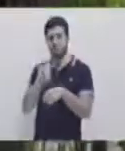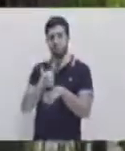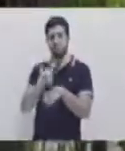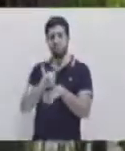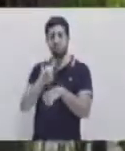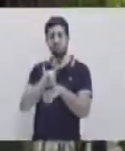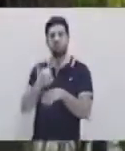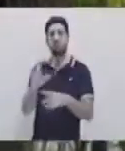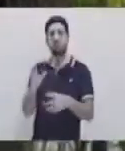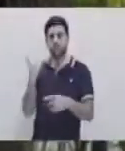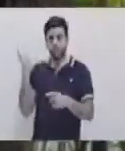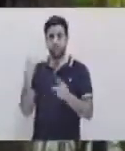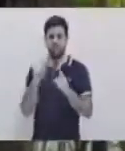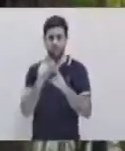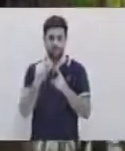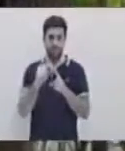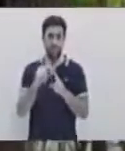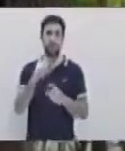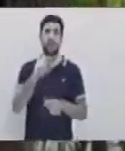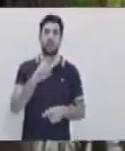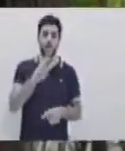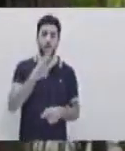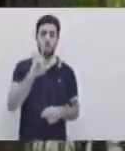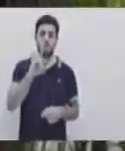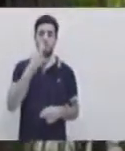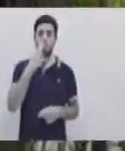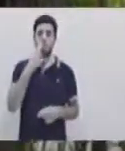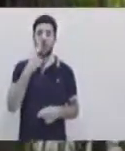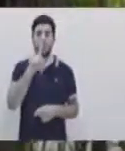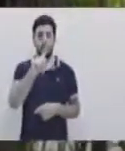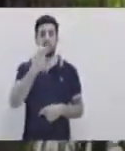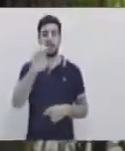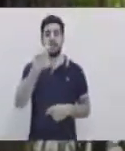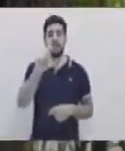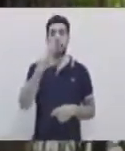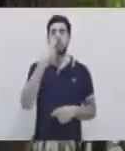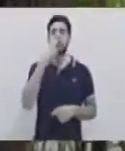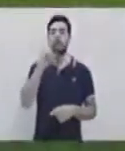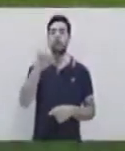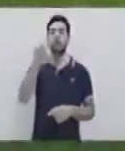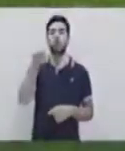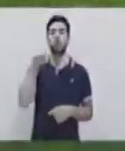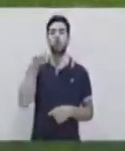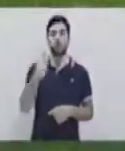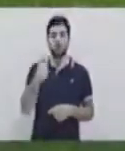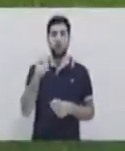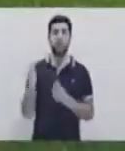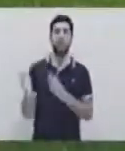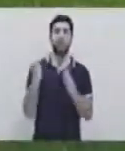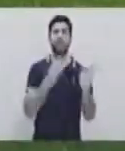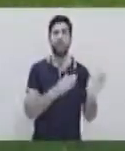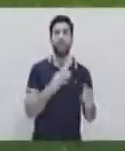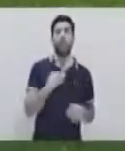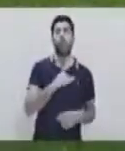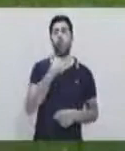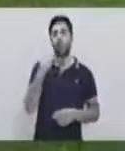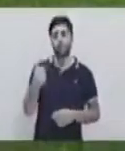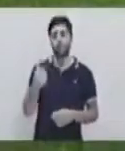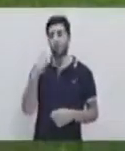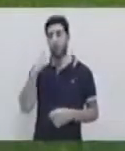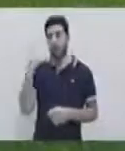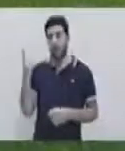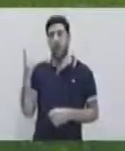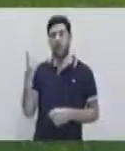veces mi mano izquierda, que va a estar empuñada. Lechuza. Paloma, de